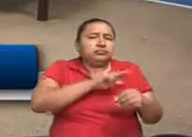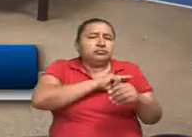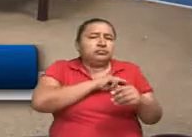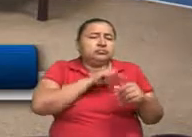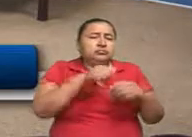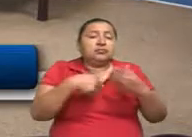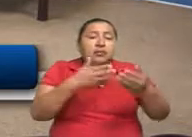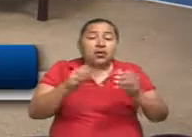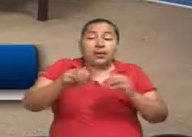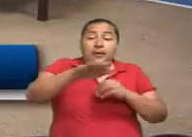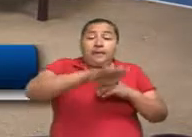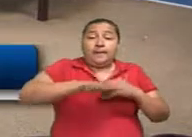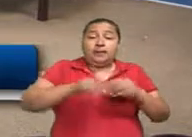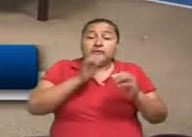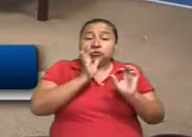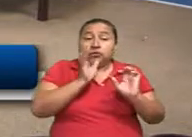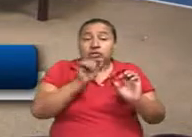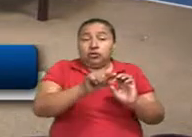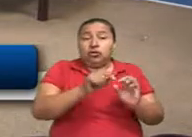el espacio del niño